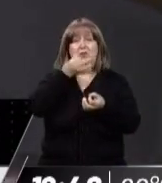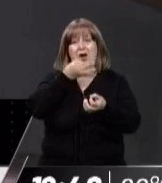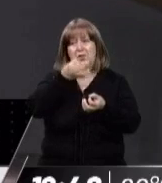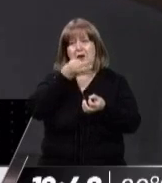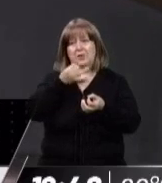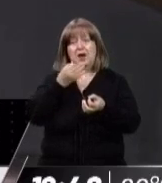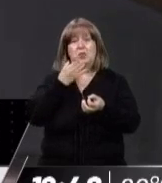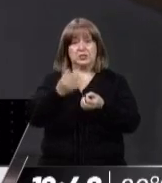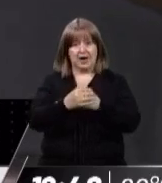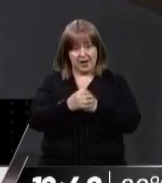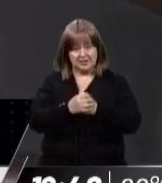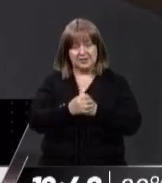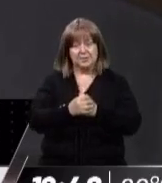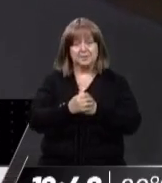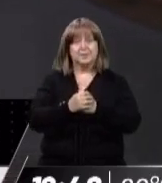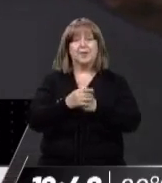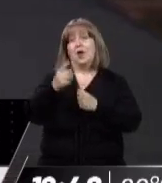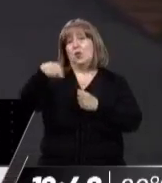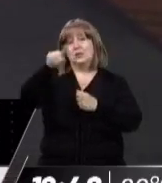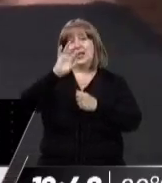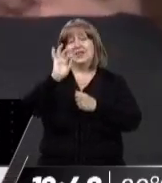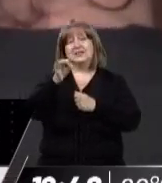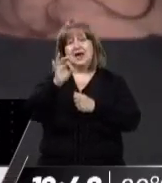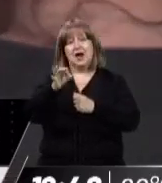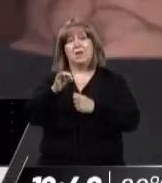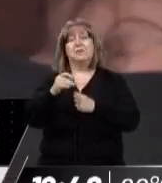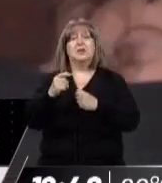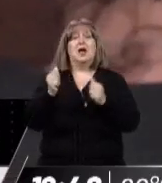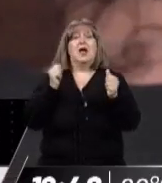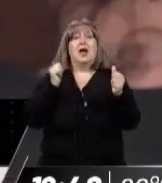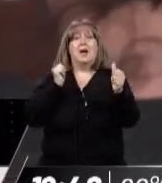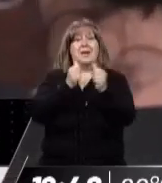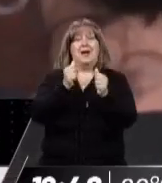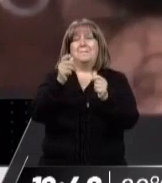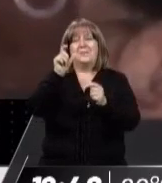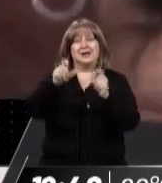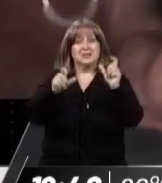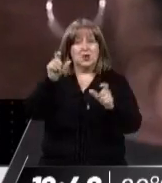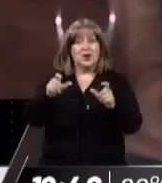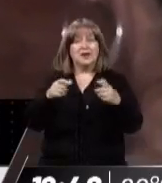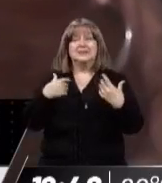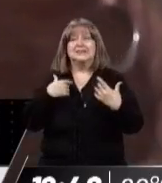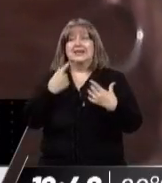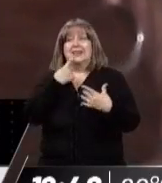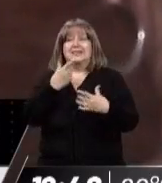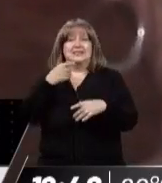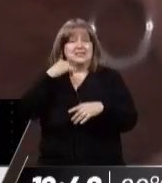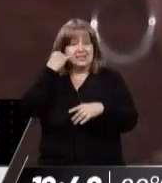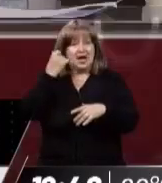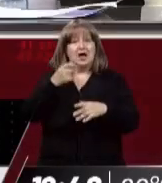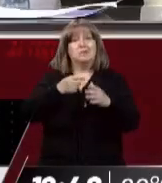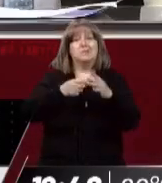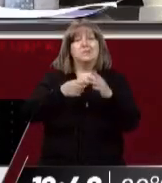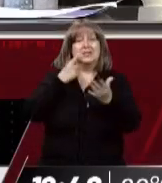mensaje. Narcóticos Anónimos, bueno, ustedes saben y si te han tenido cerca una persona que consume y que empieza a perder su libertad por eso, lo importante que